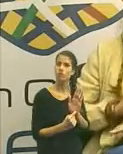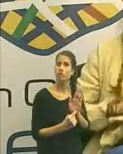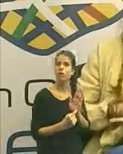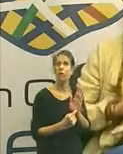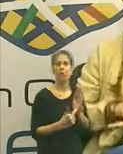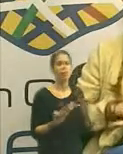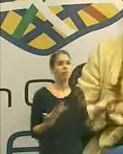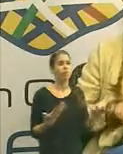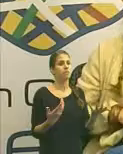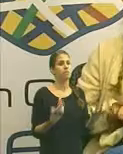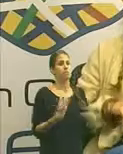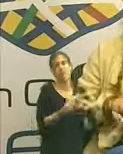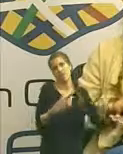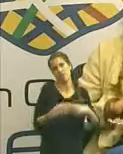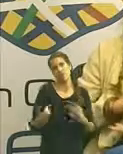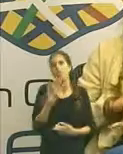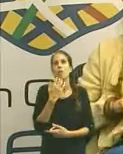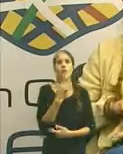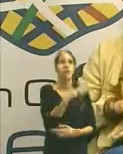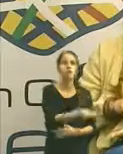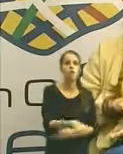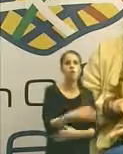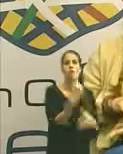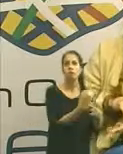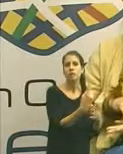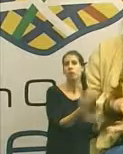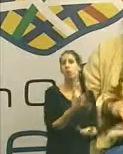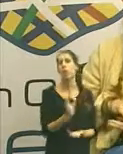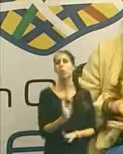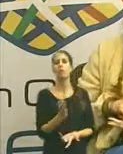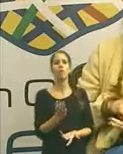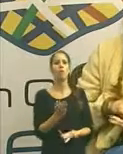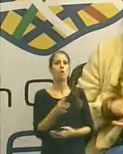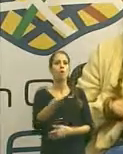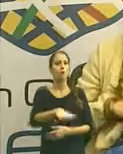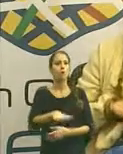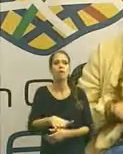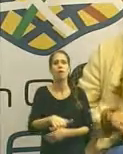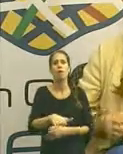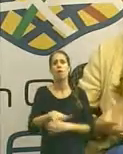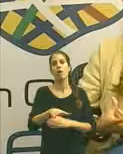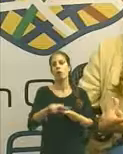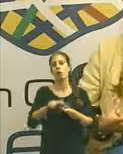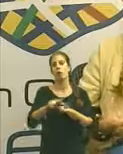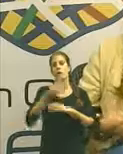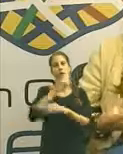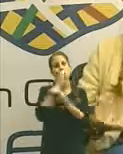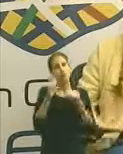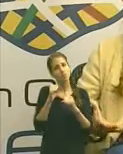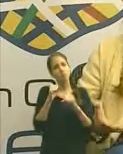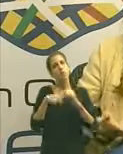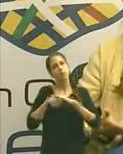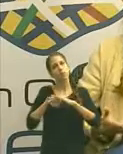trabajar con un niño con que tiene autismo o objetivo, un síndrome de Down, dependiendo de